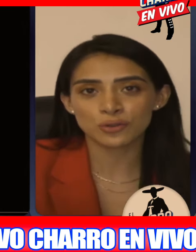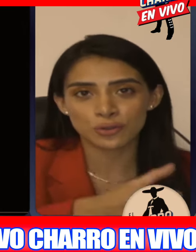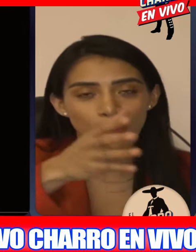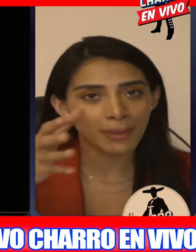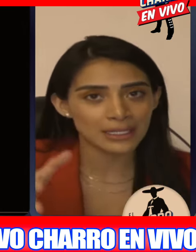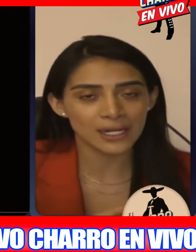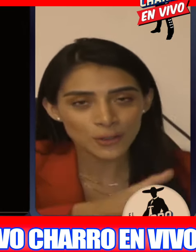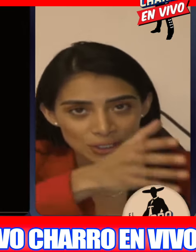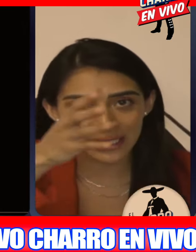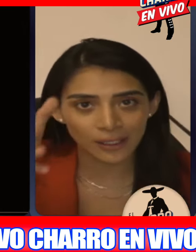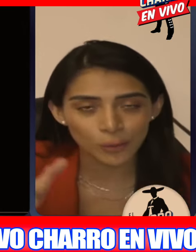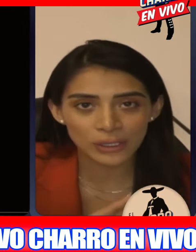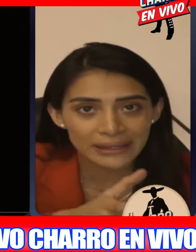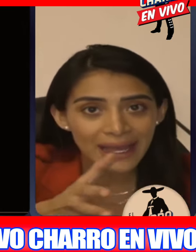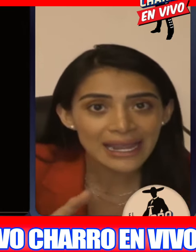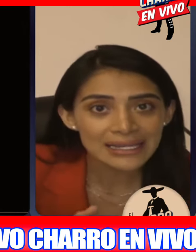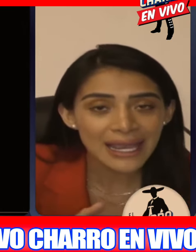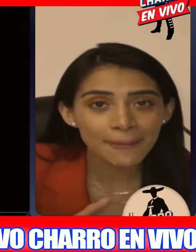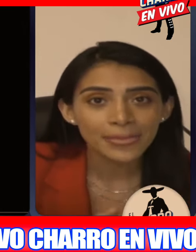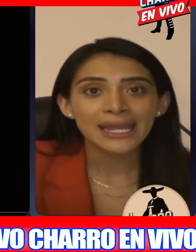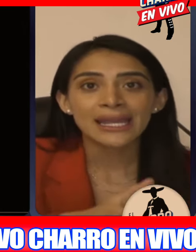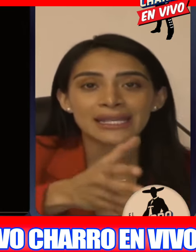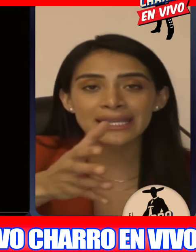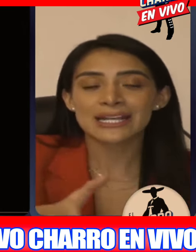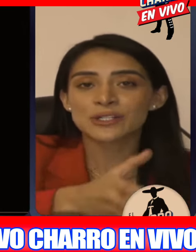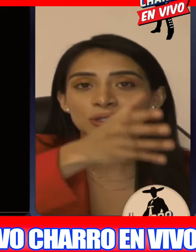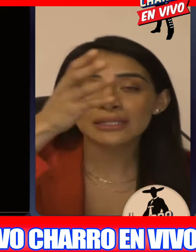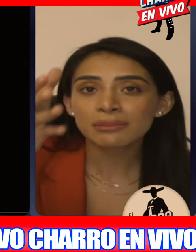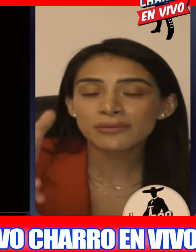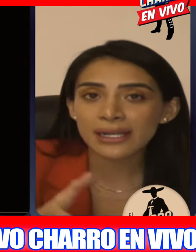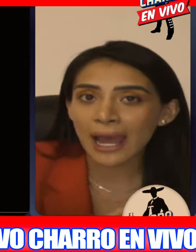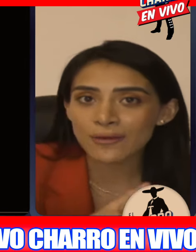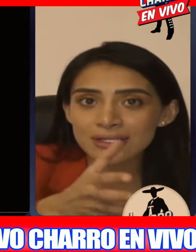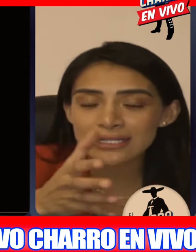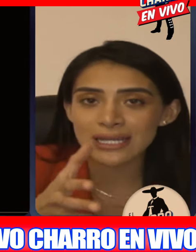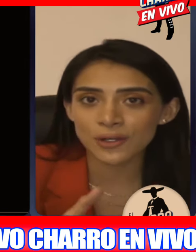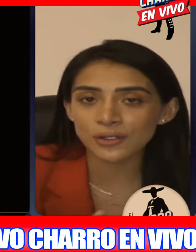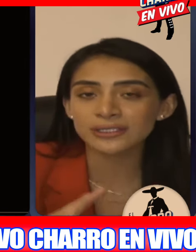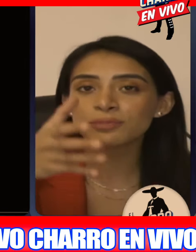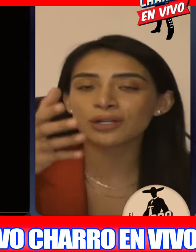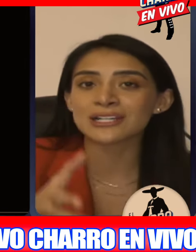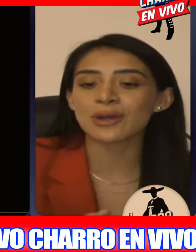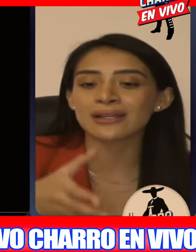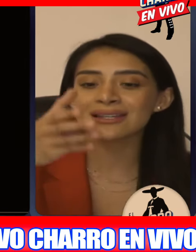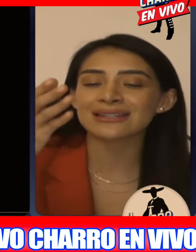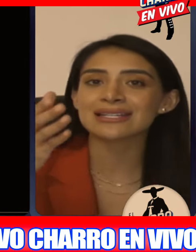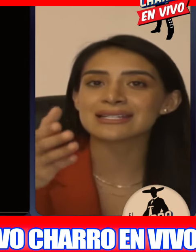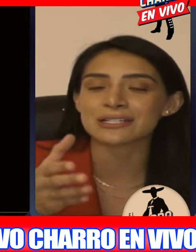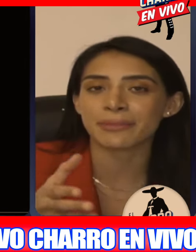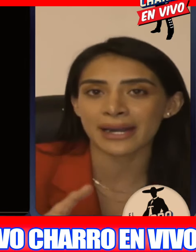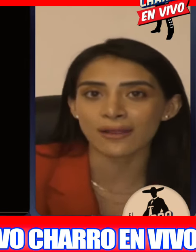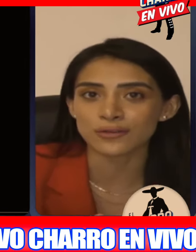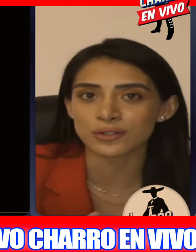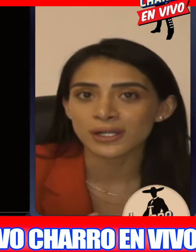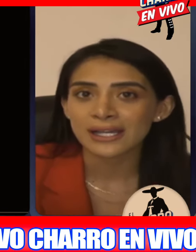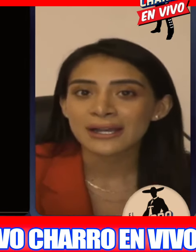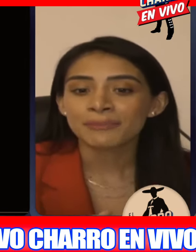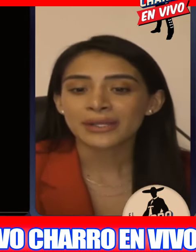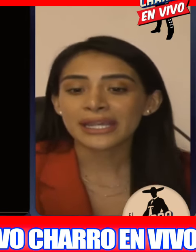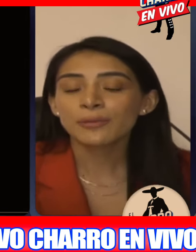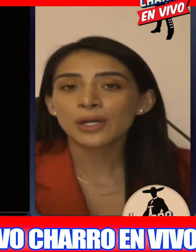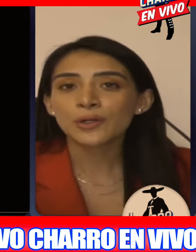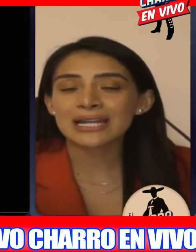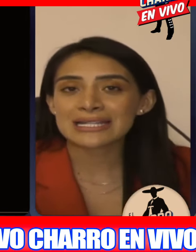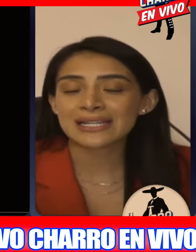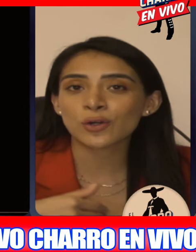recibieron sus compañeros, incluida ella, y que son damnificados del chayote y por eso andan desesperados.